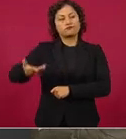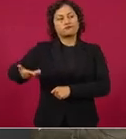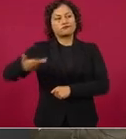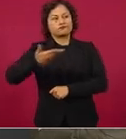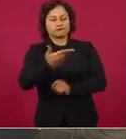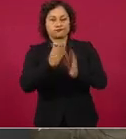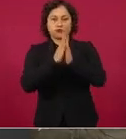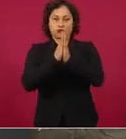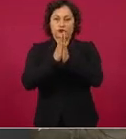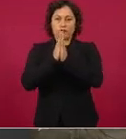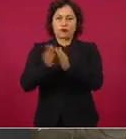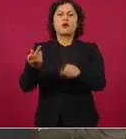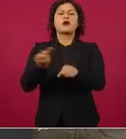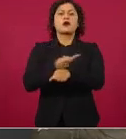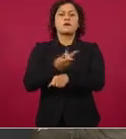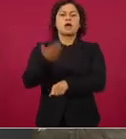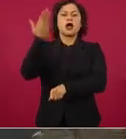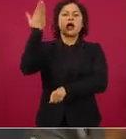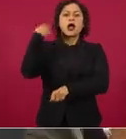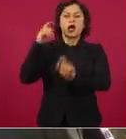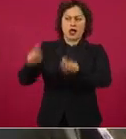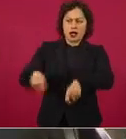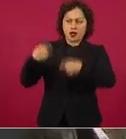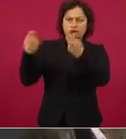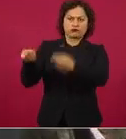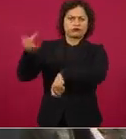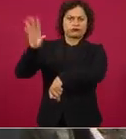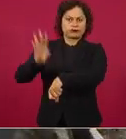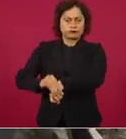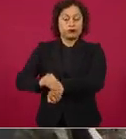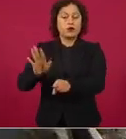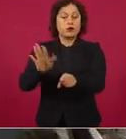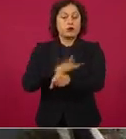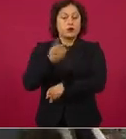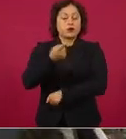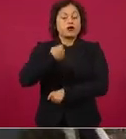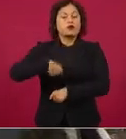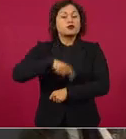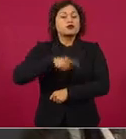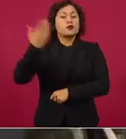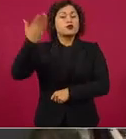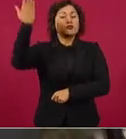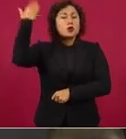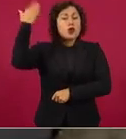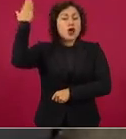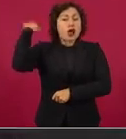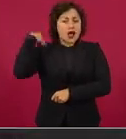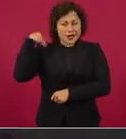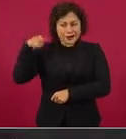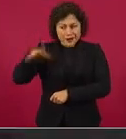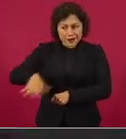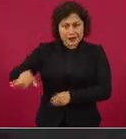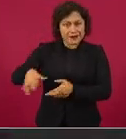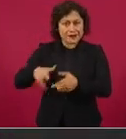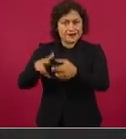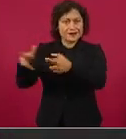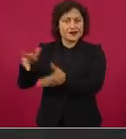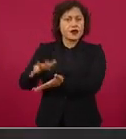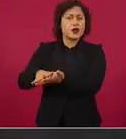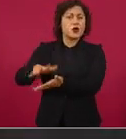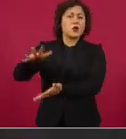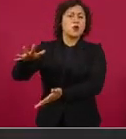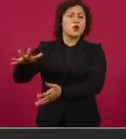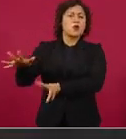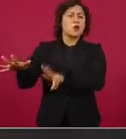las concesiones, porque llegamos a tener en nuestra fuente de abastecimiento en el río Ameca 800, un aforo